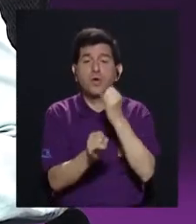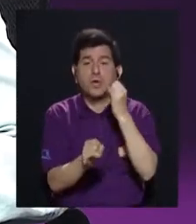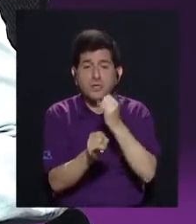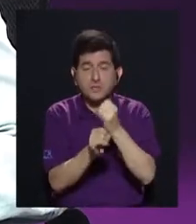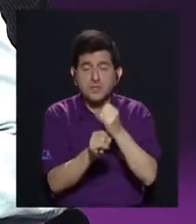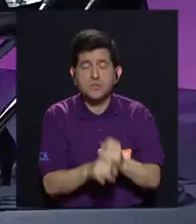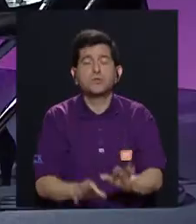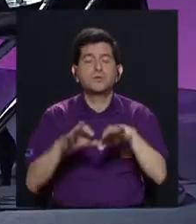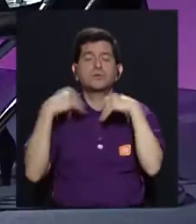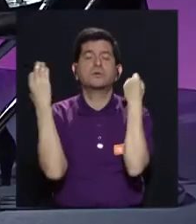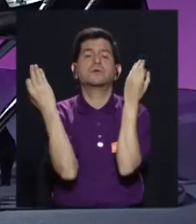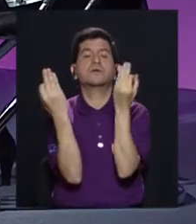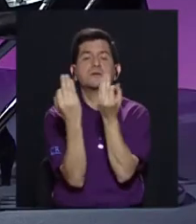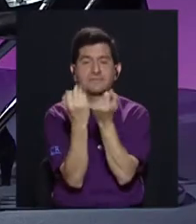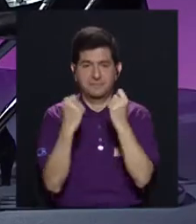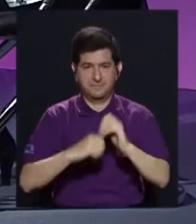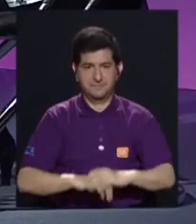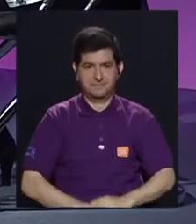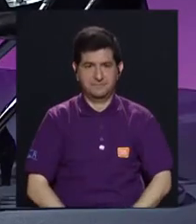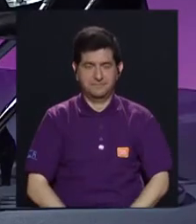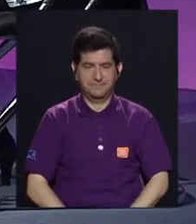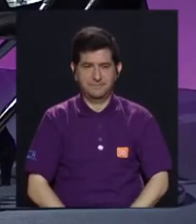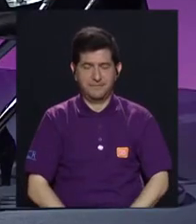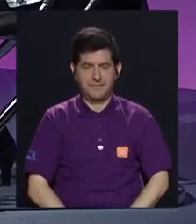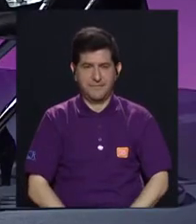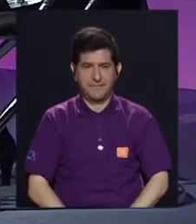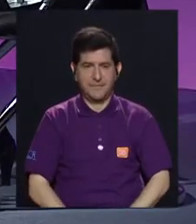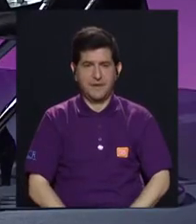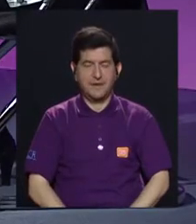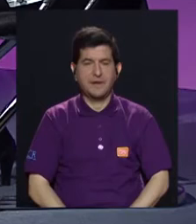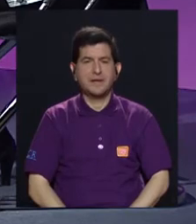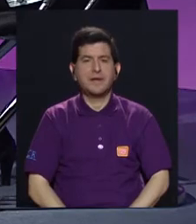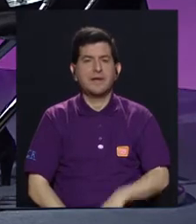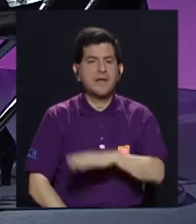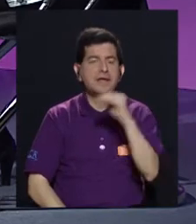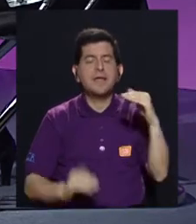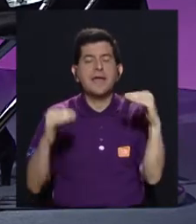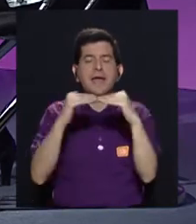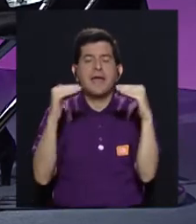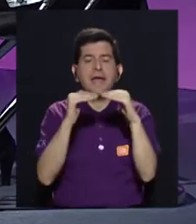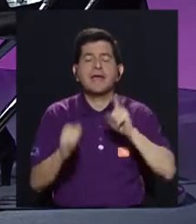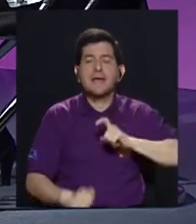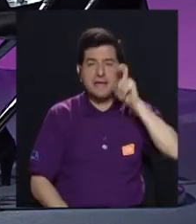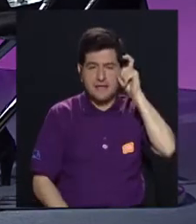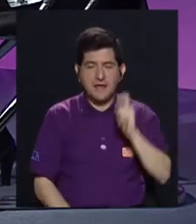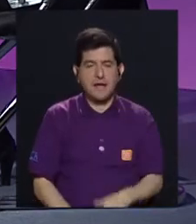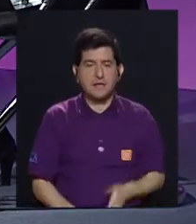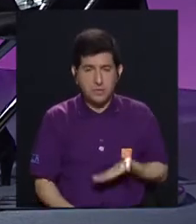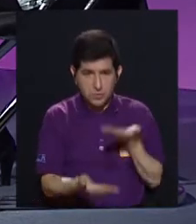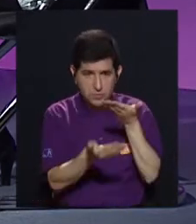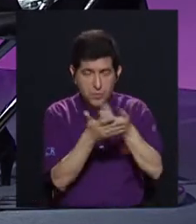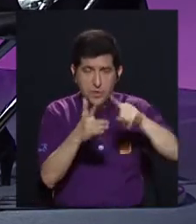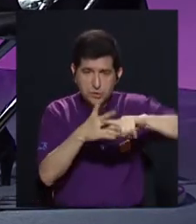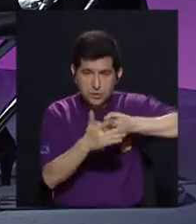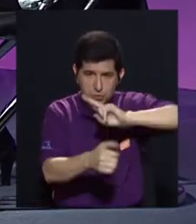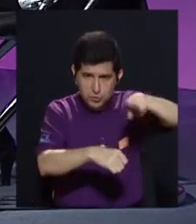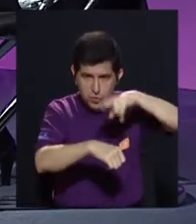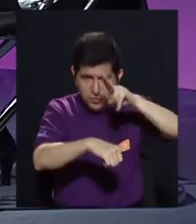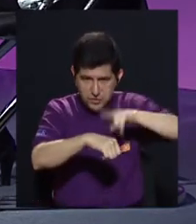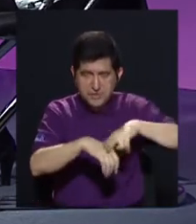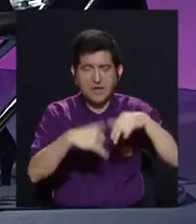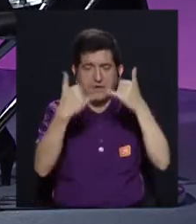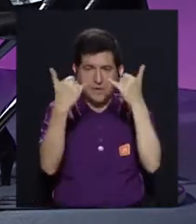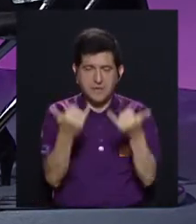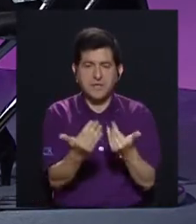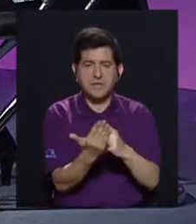de la familia y dice tela para la familia y la queda del género tal como lo ha propuesto restauración nacional ya en